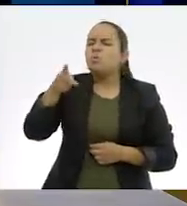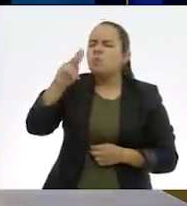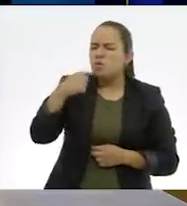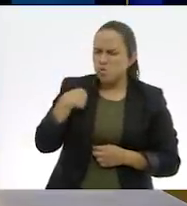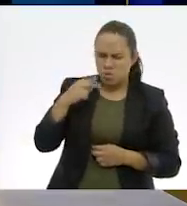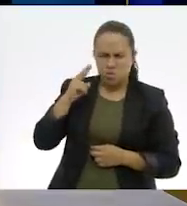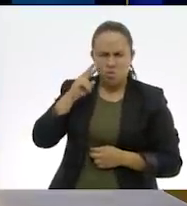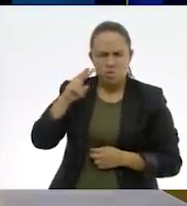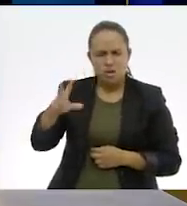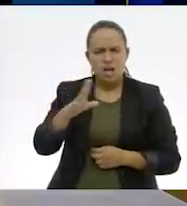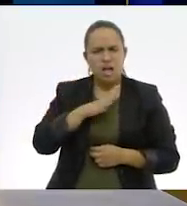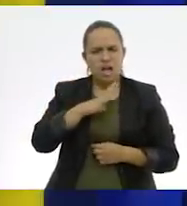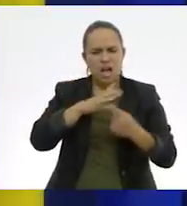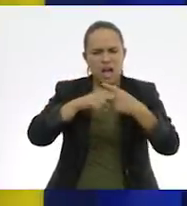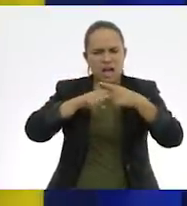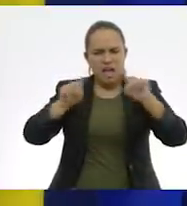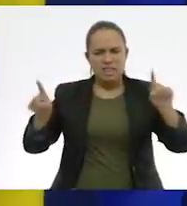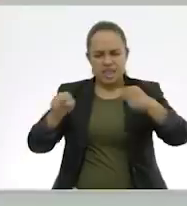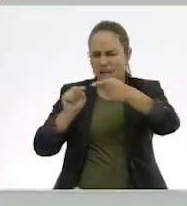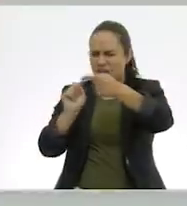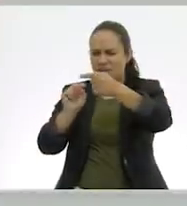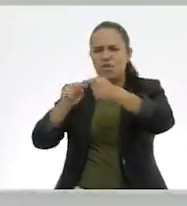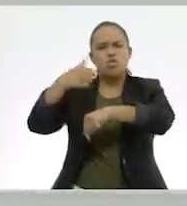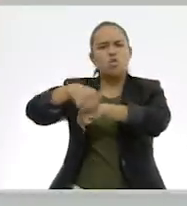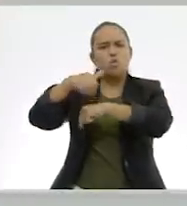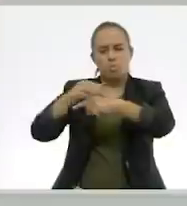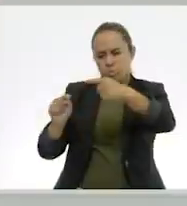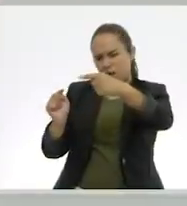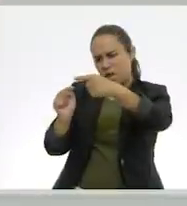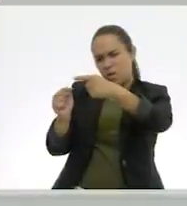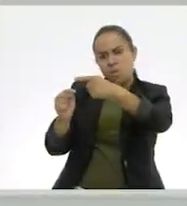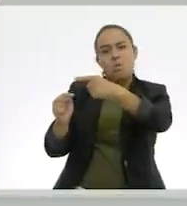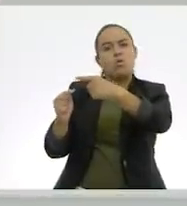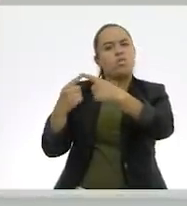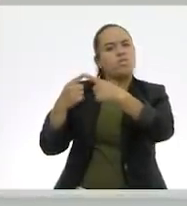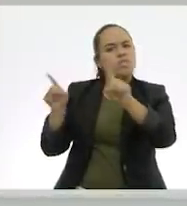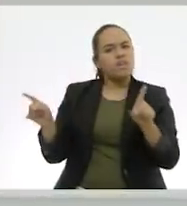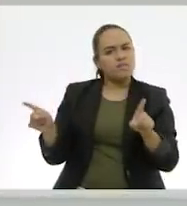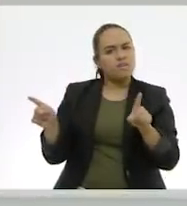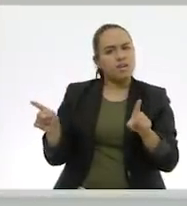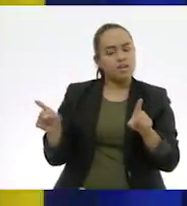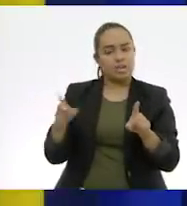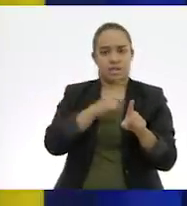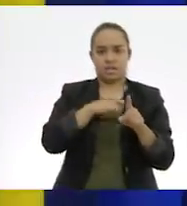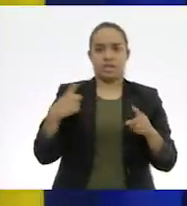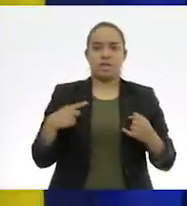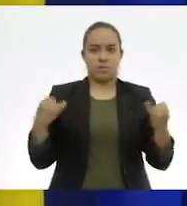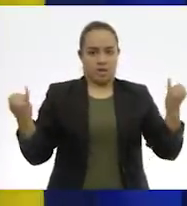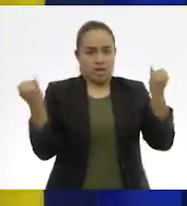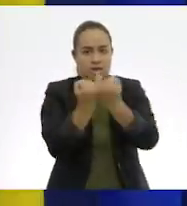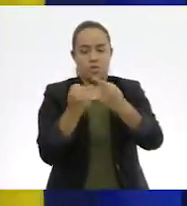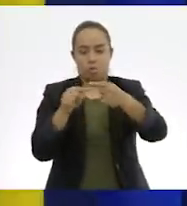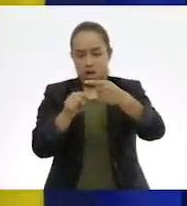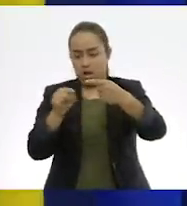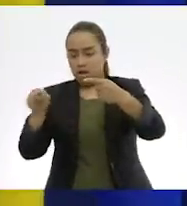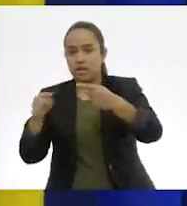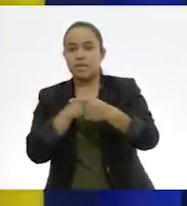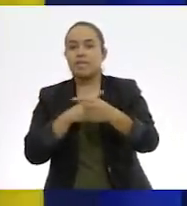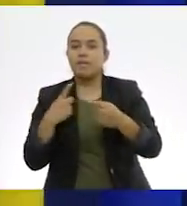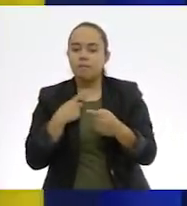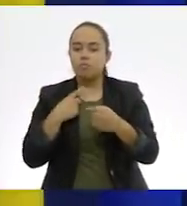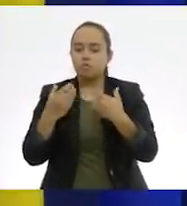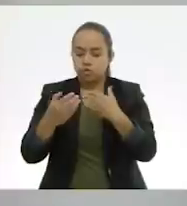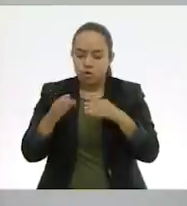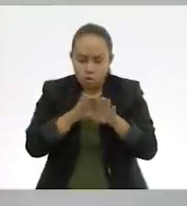viendo que tenemos diferentes denominadores. Entonces, vamos a tener que igualar los denominadores. Anótenme.